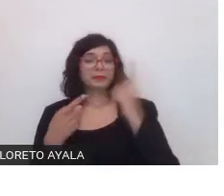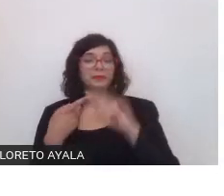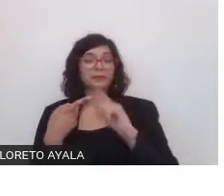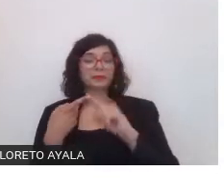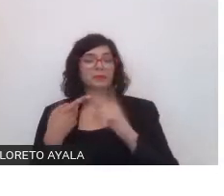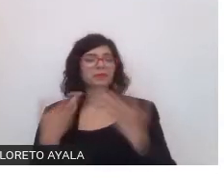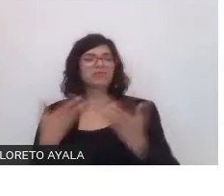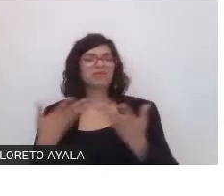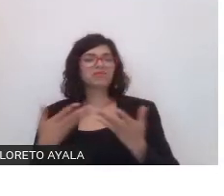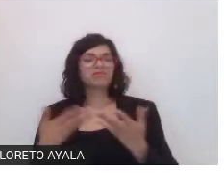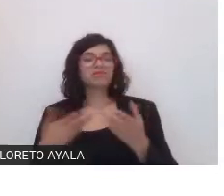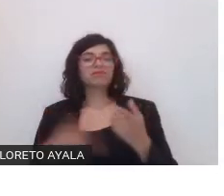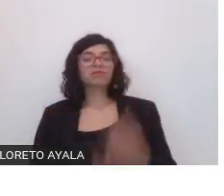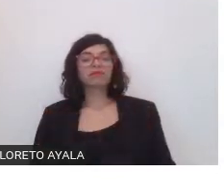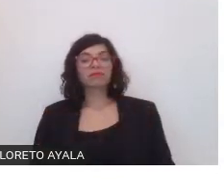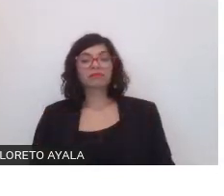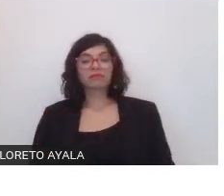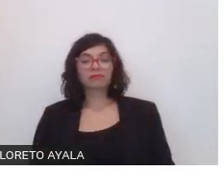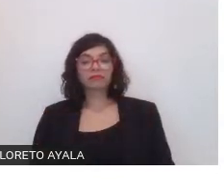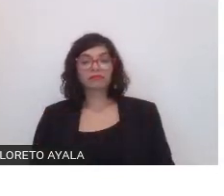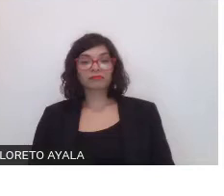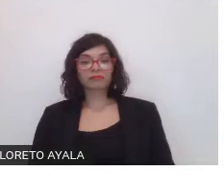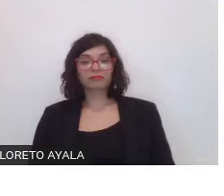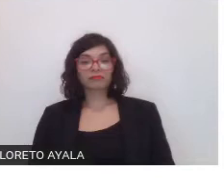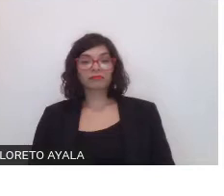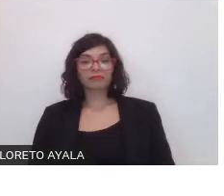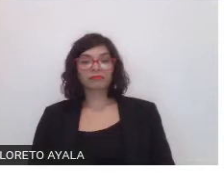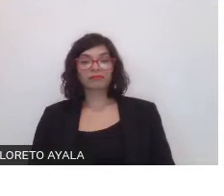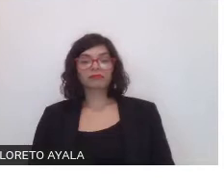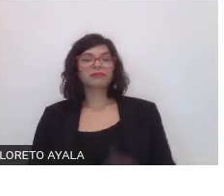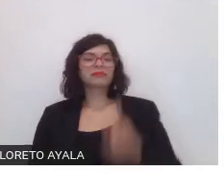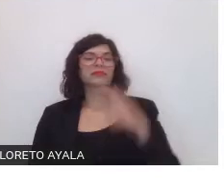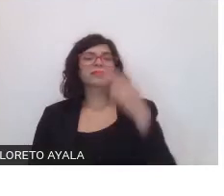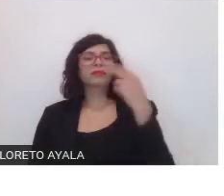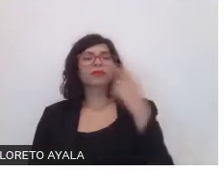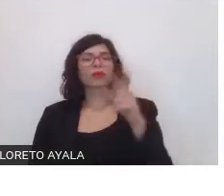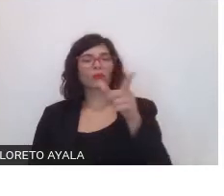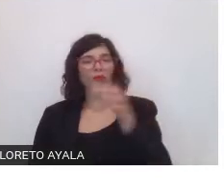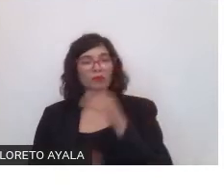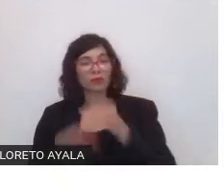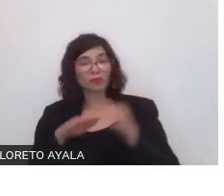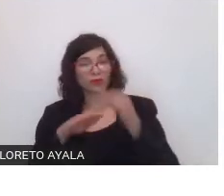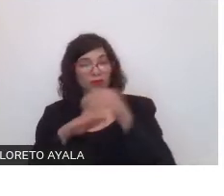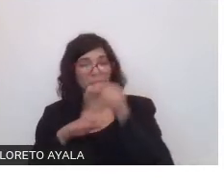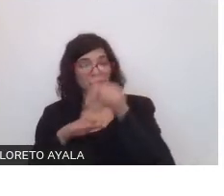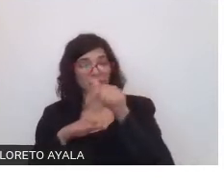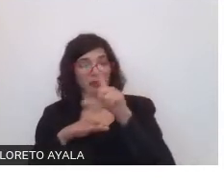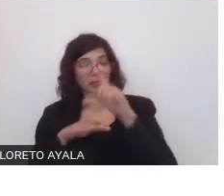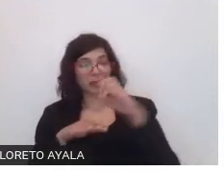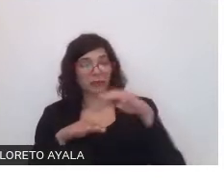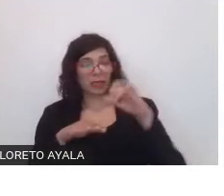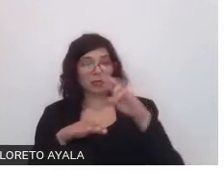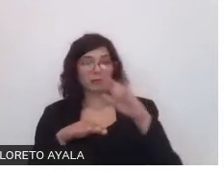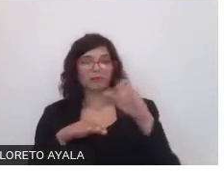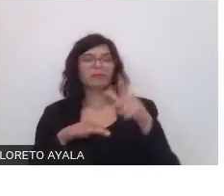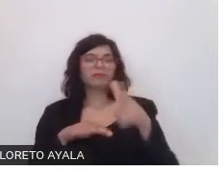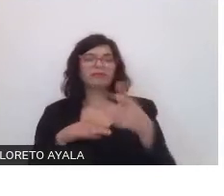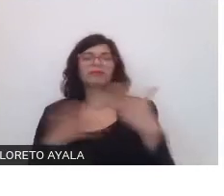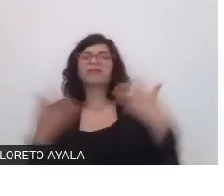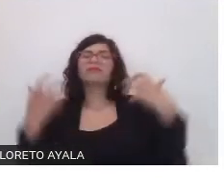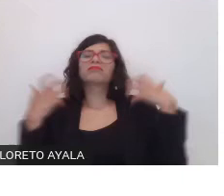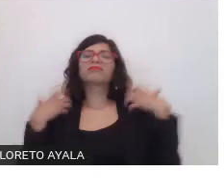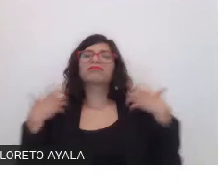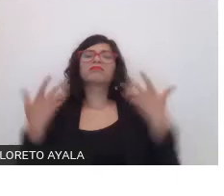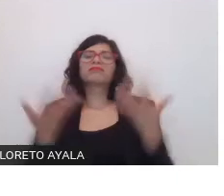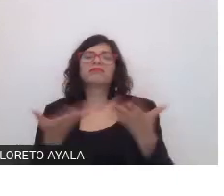por qué, qué particularidades tiene la provincia que usted tiene hoy día a cargo técnicamente, que lleva a